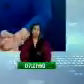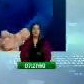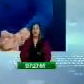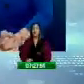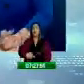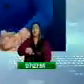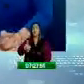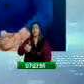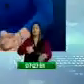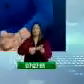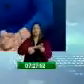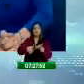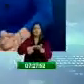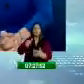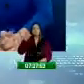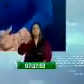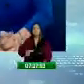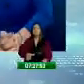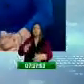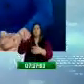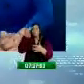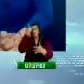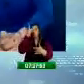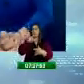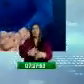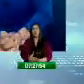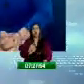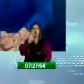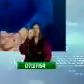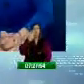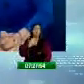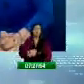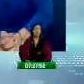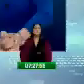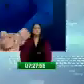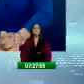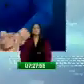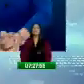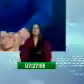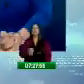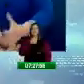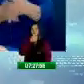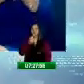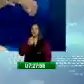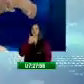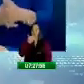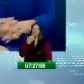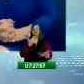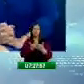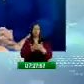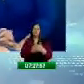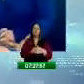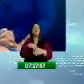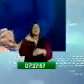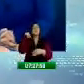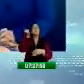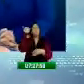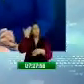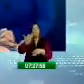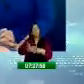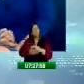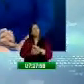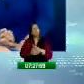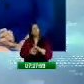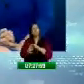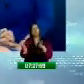nos señala, ningún otro funcionario del gobierno. Ministra, gracias por esta entrevista. Volveremos a contactarnos